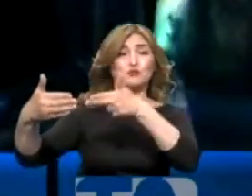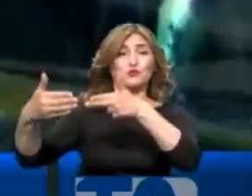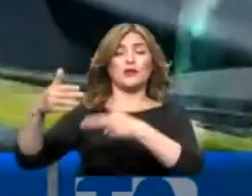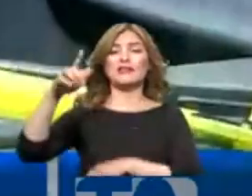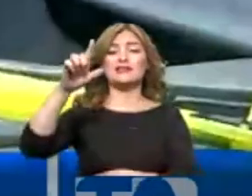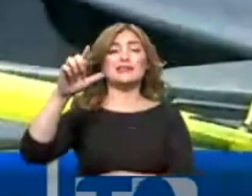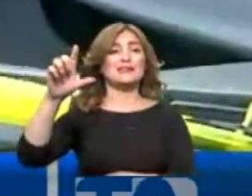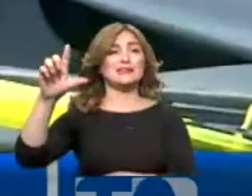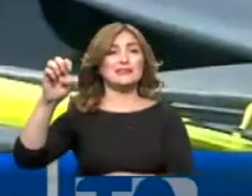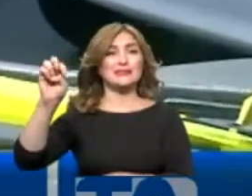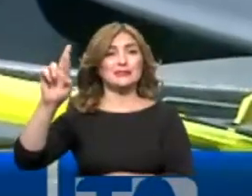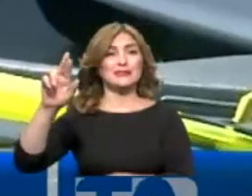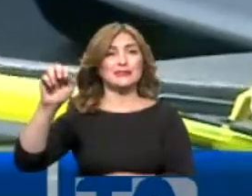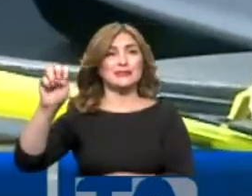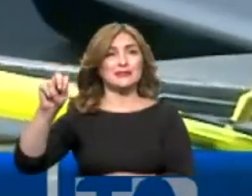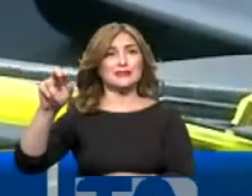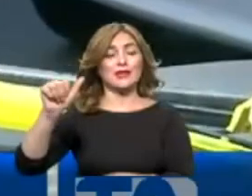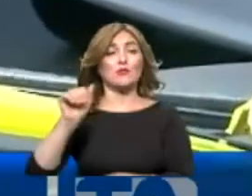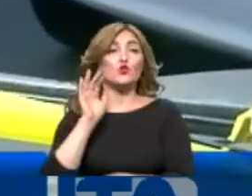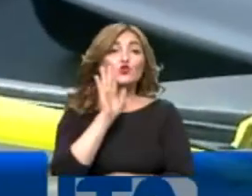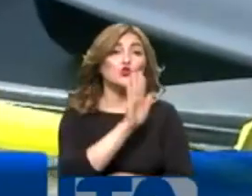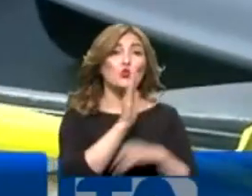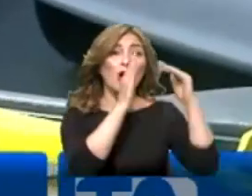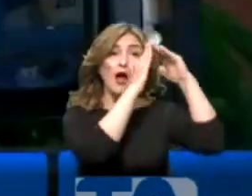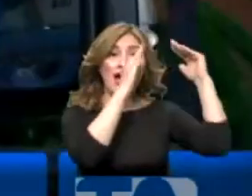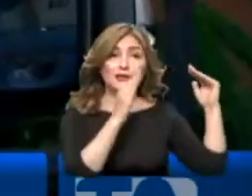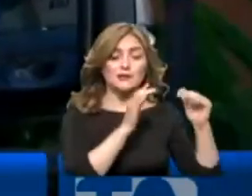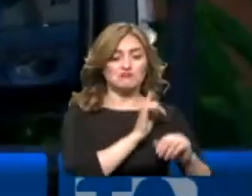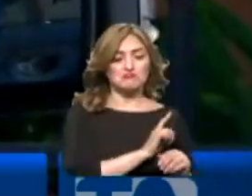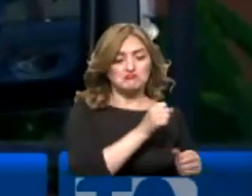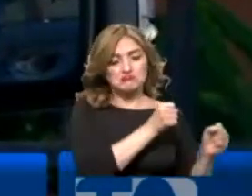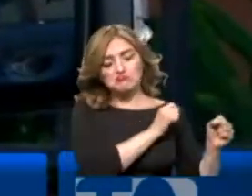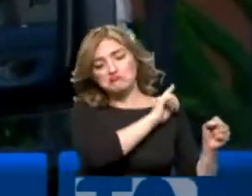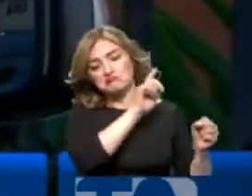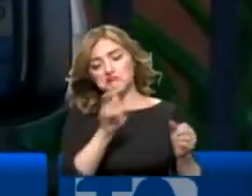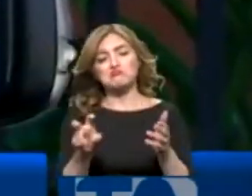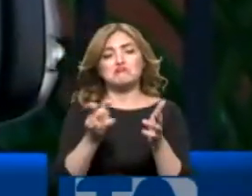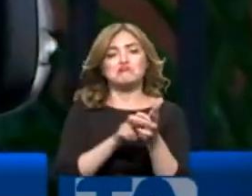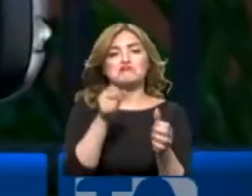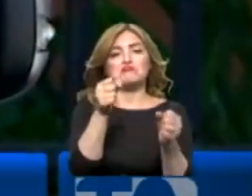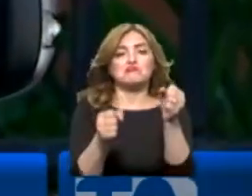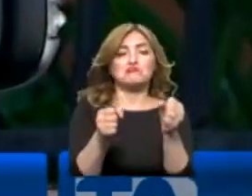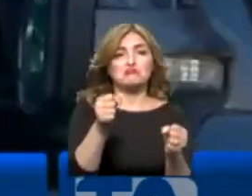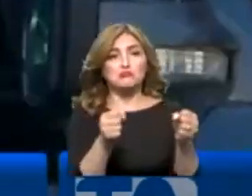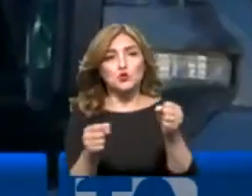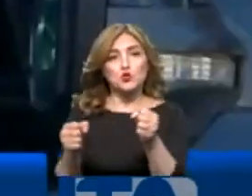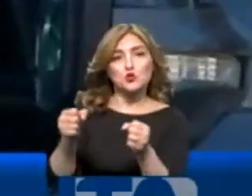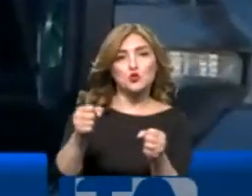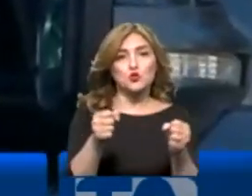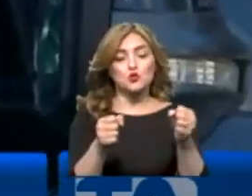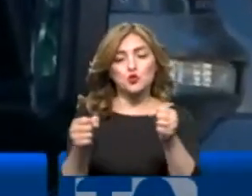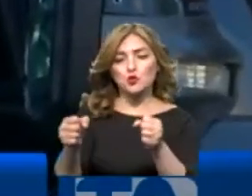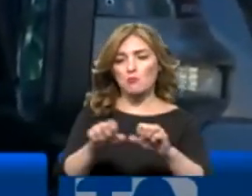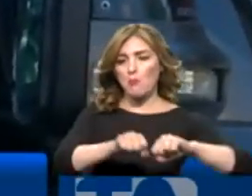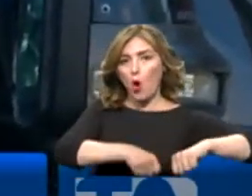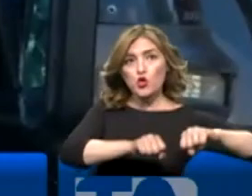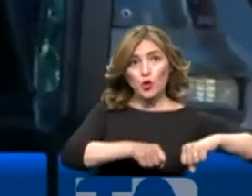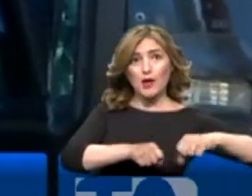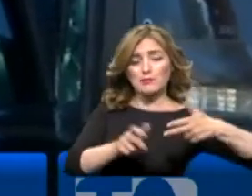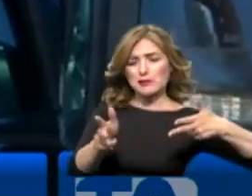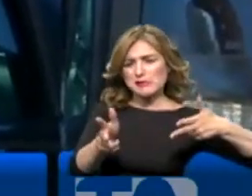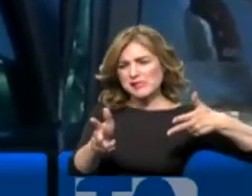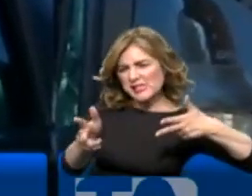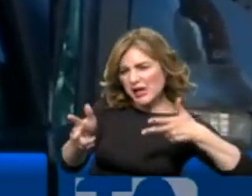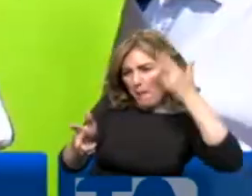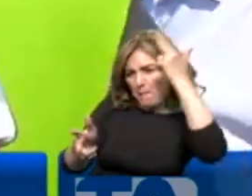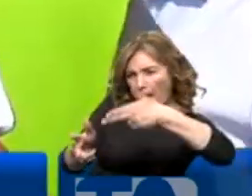Raúl Llerena. El jurista, luego de salir de su domicilio, se dirigía a una radio con su colaborador. Con el carro en movimiento fueron interceptados y